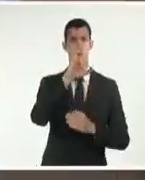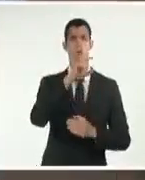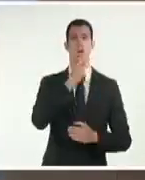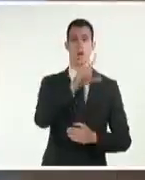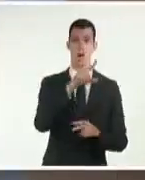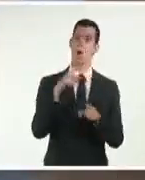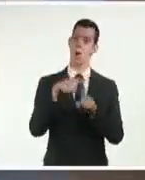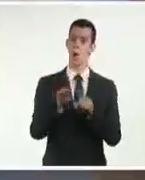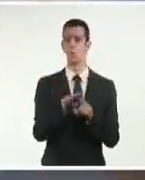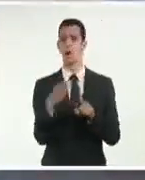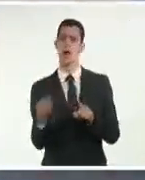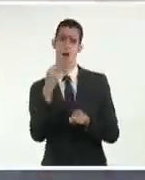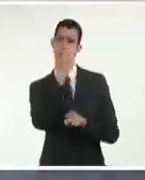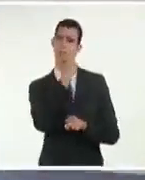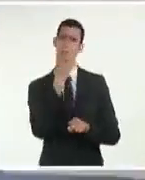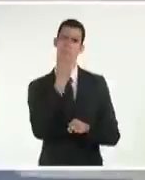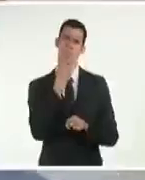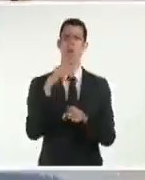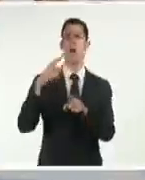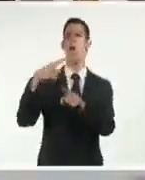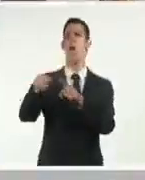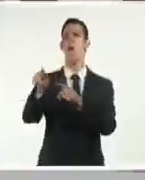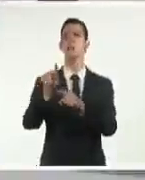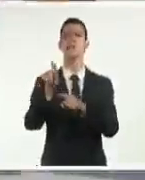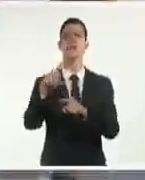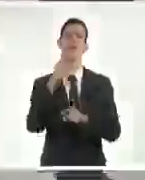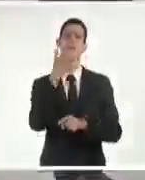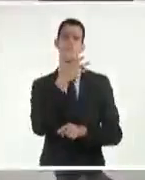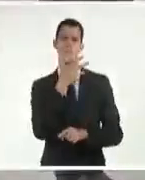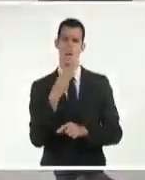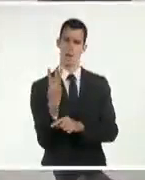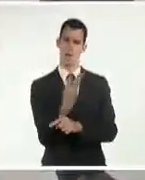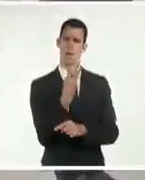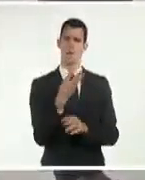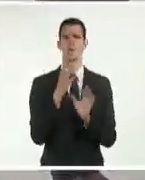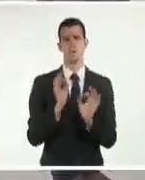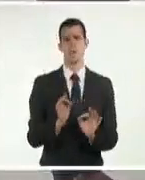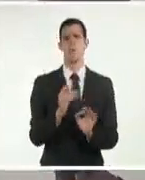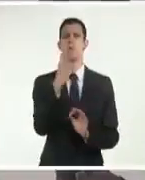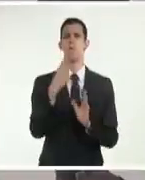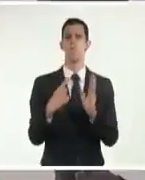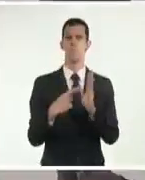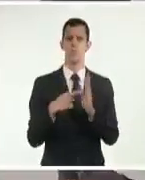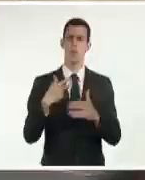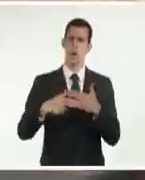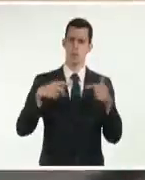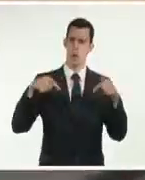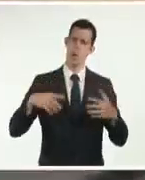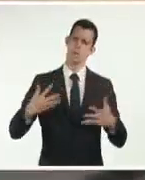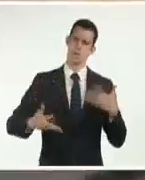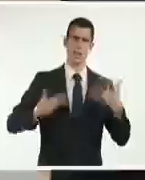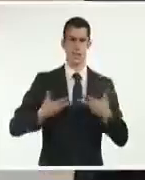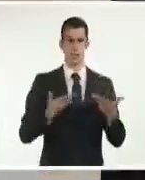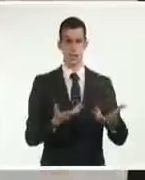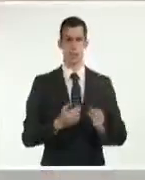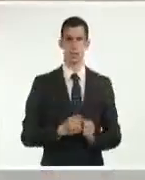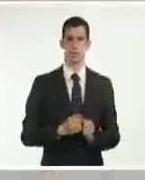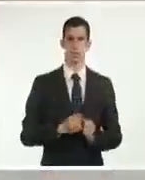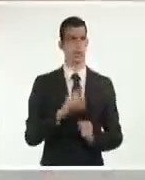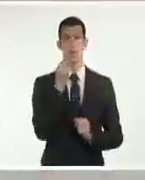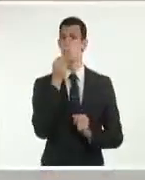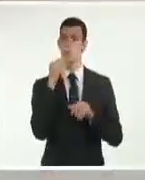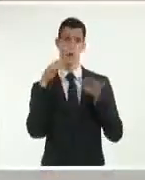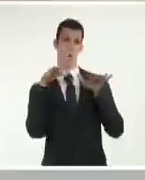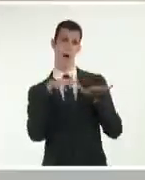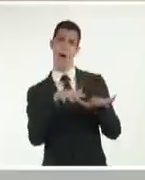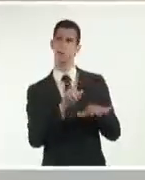serias restricciones de la COVID-19 impiden el acercamiento físico. Sin embargo, una representación de santiagueros se reúnen en el Camposanto para el